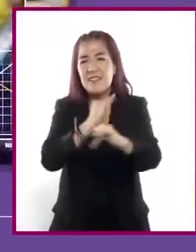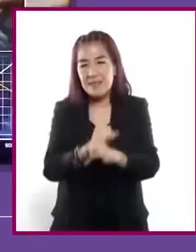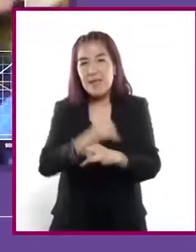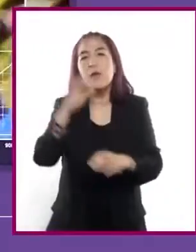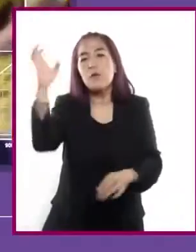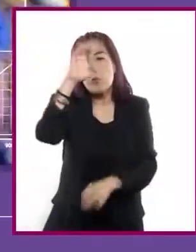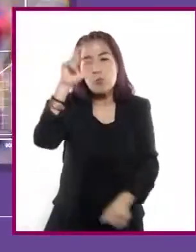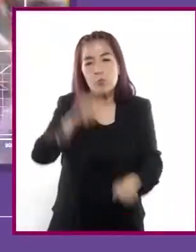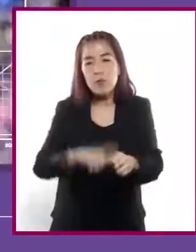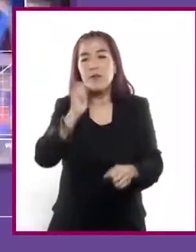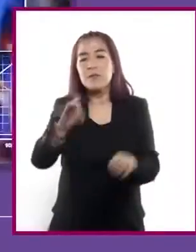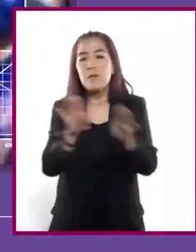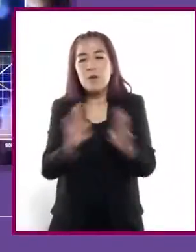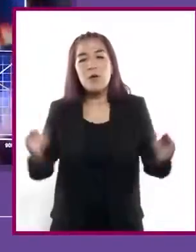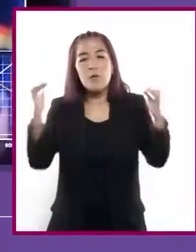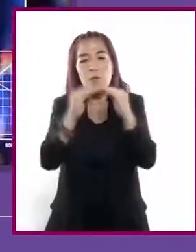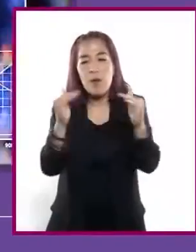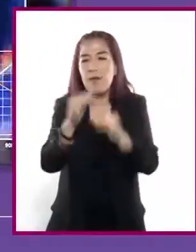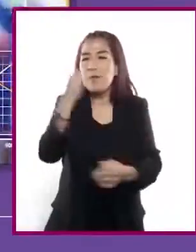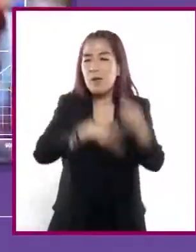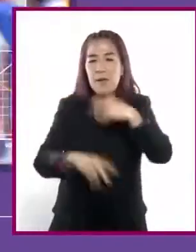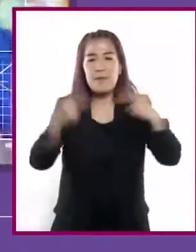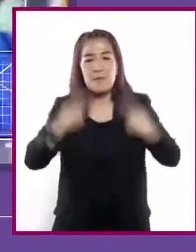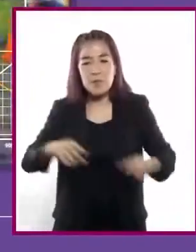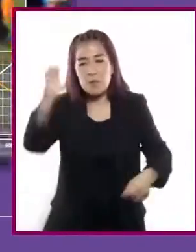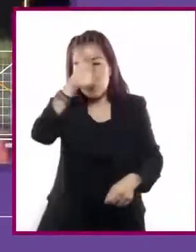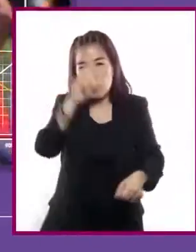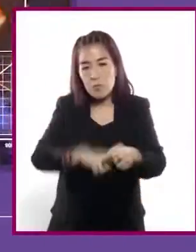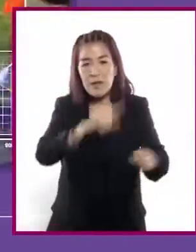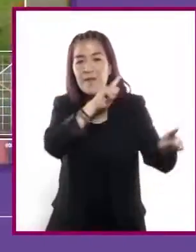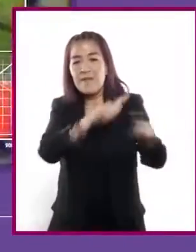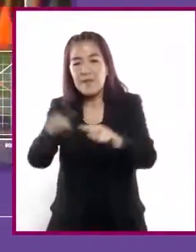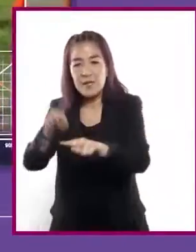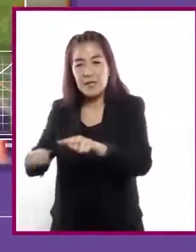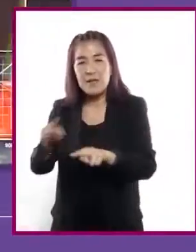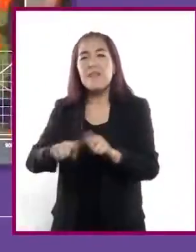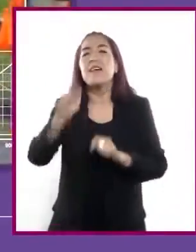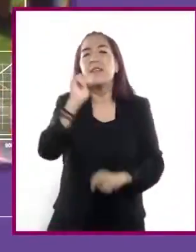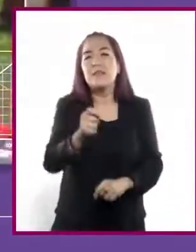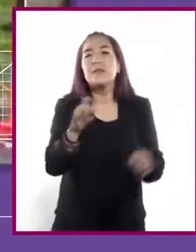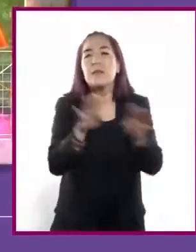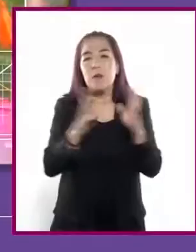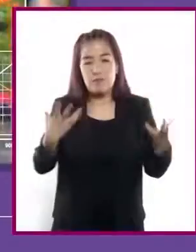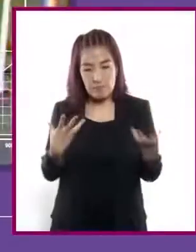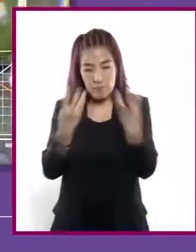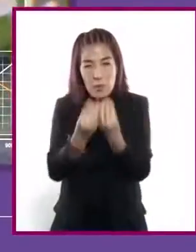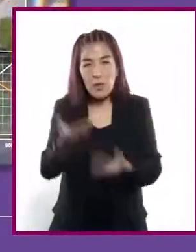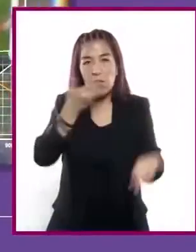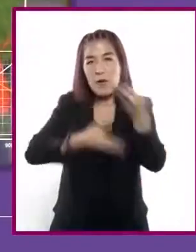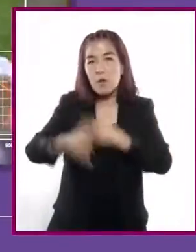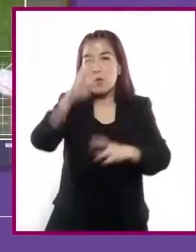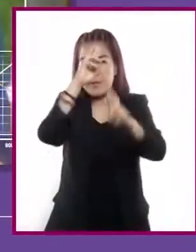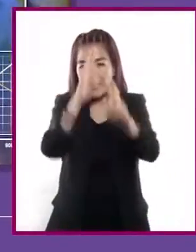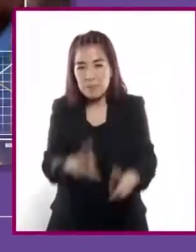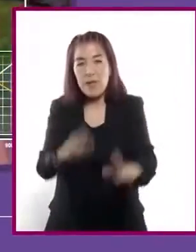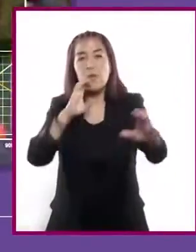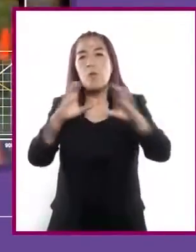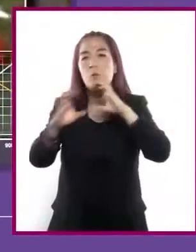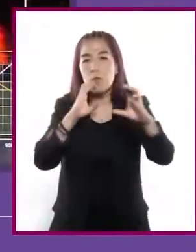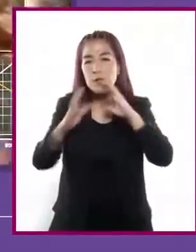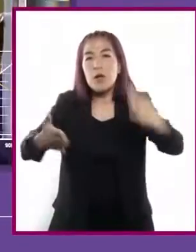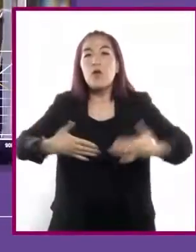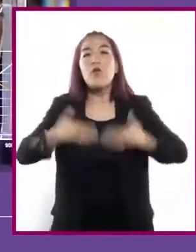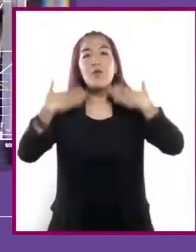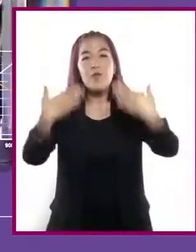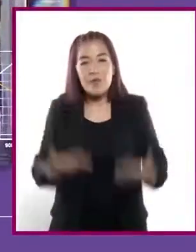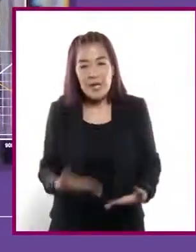promueve relaciones de igualdad entre individuos y culturas diferentes, una coexistencia con respeto, comunicación,